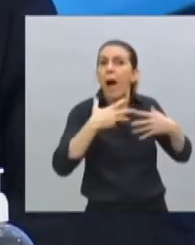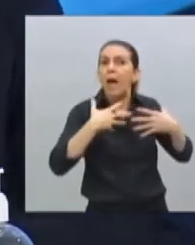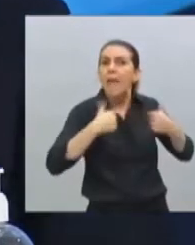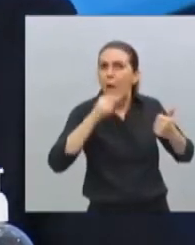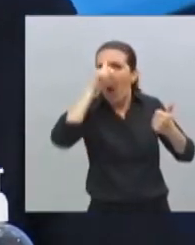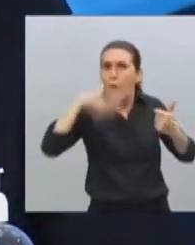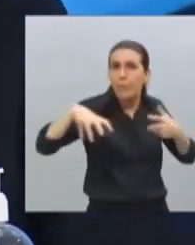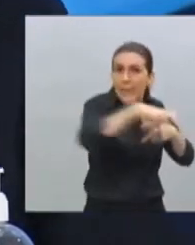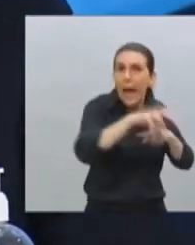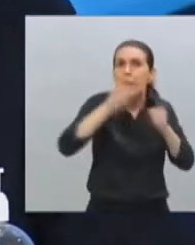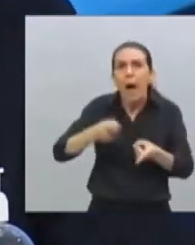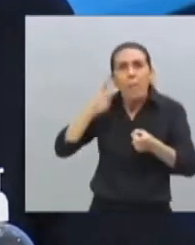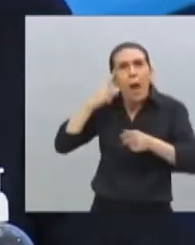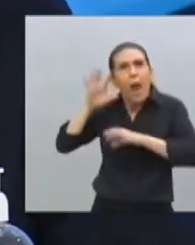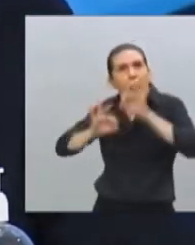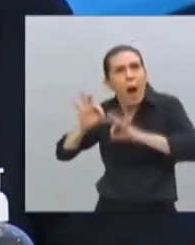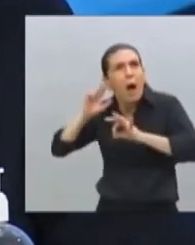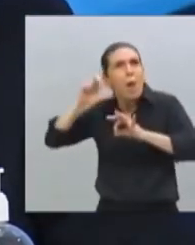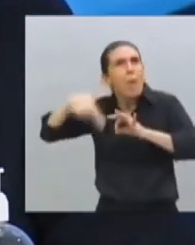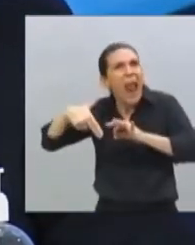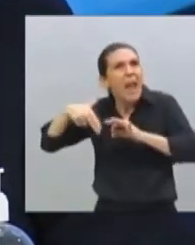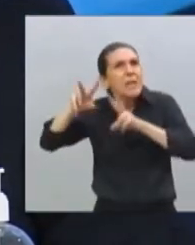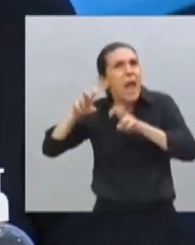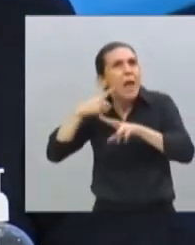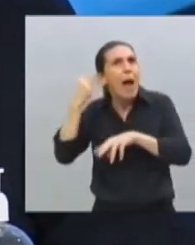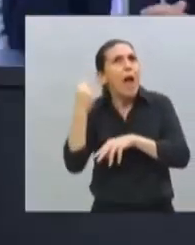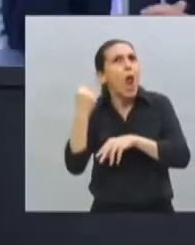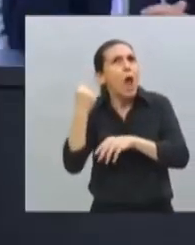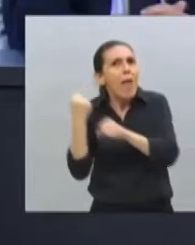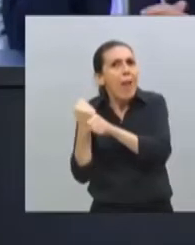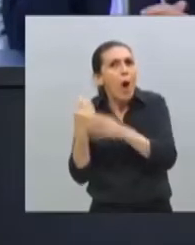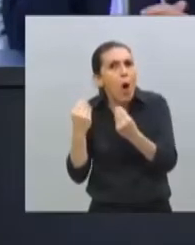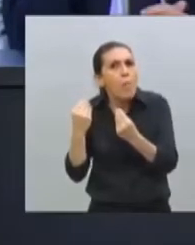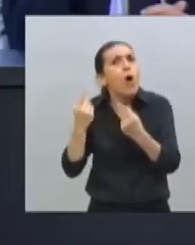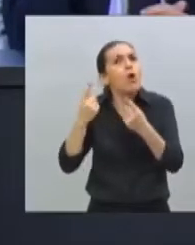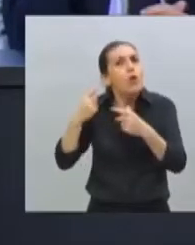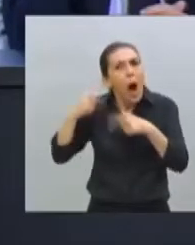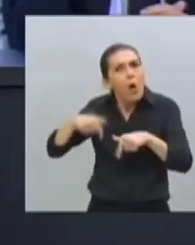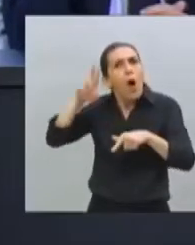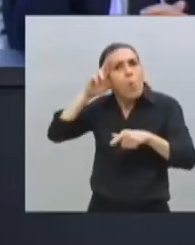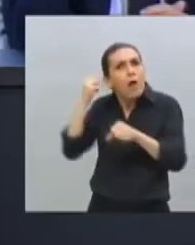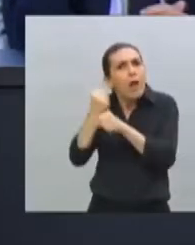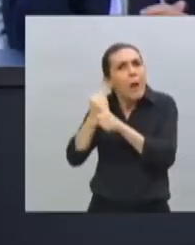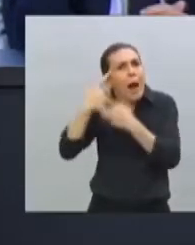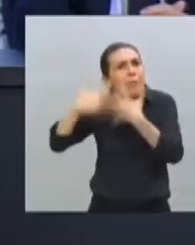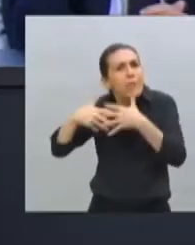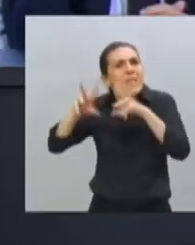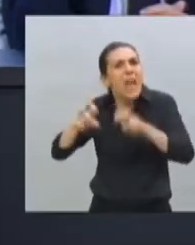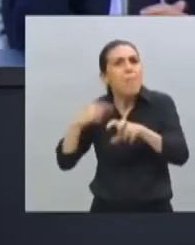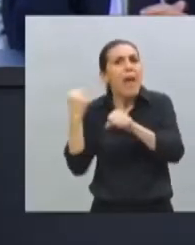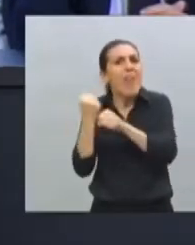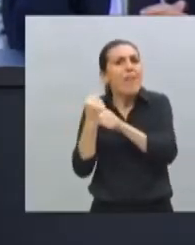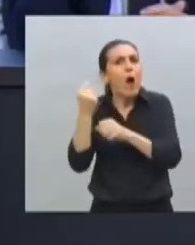de la provincia de Neuquén hoy está analizando por microregiones, digamos. Es decir, lo que sucede a nivel